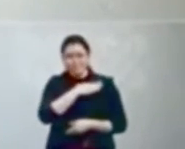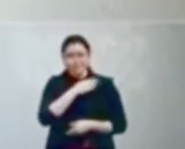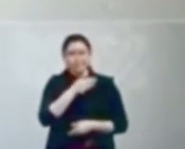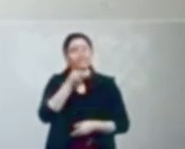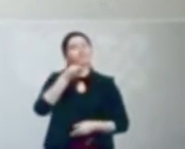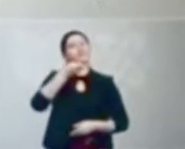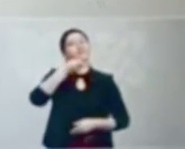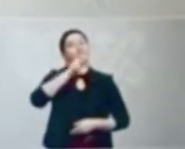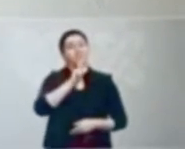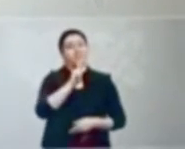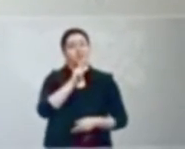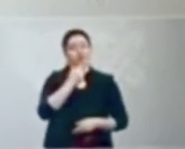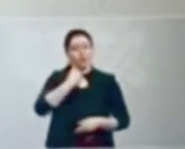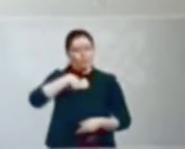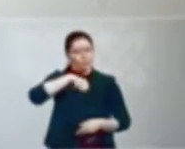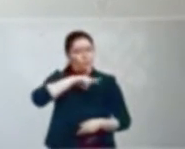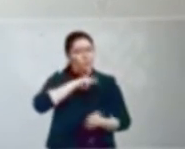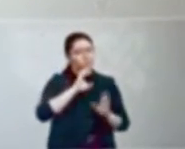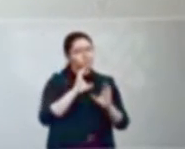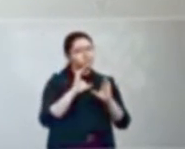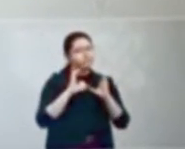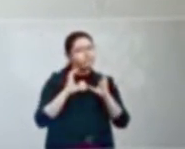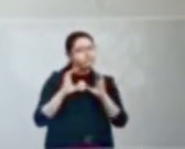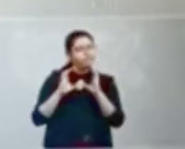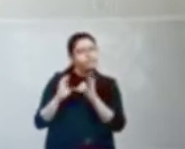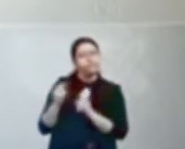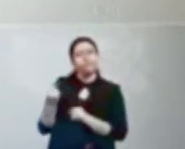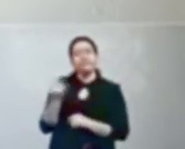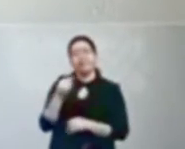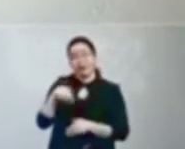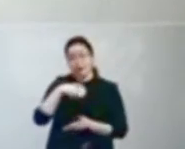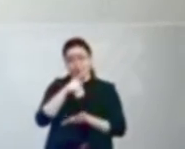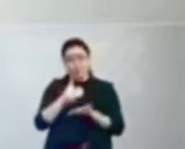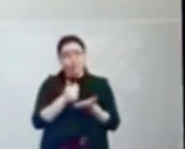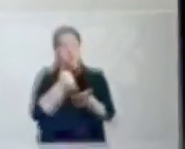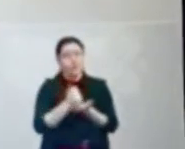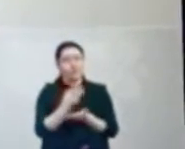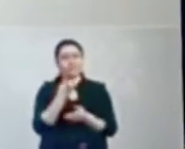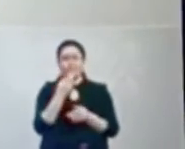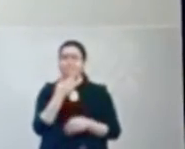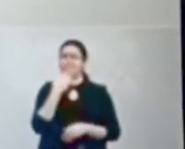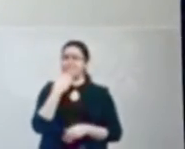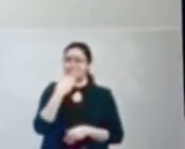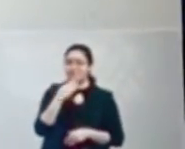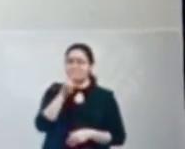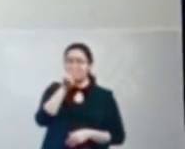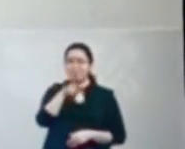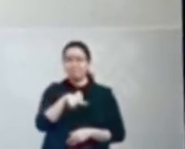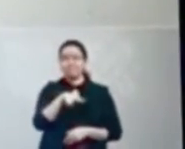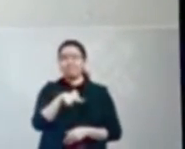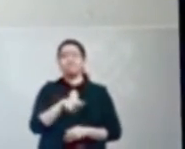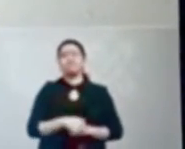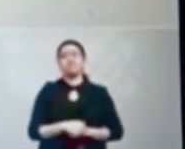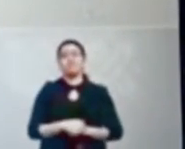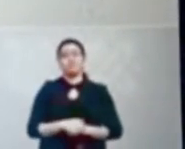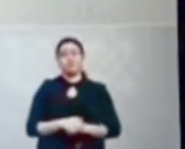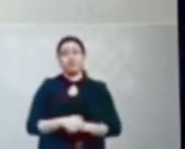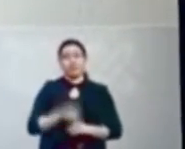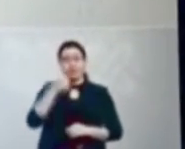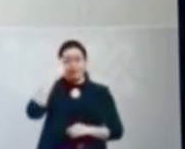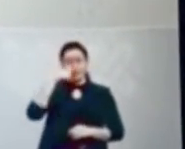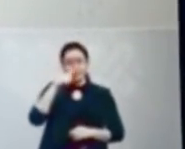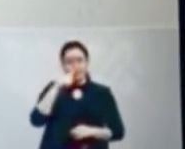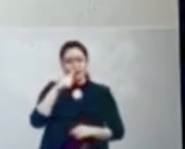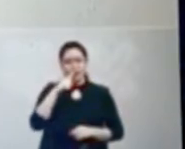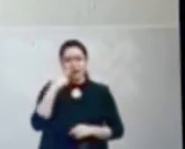pero hemos sido cautos en la ciudad y creo que eso ha sido muy bueno. Para poder ver cuáles son los impactos